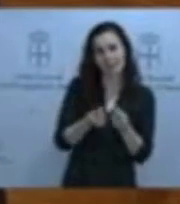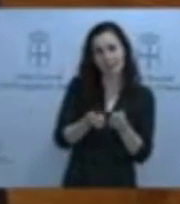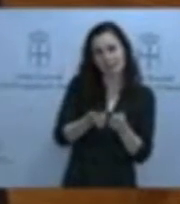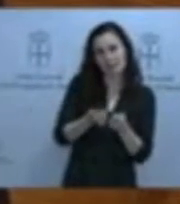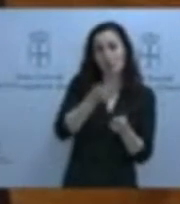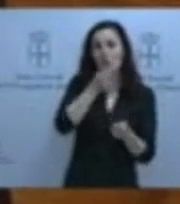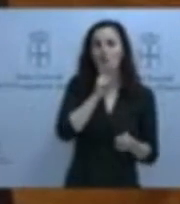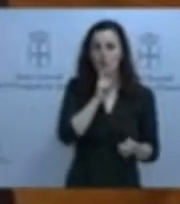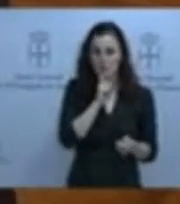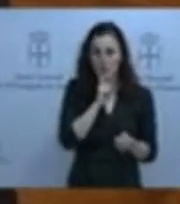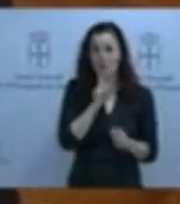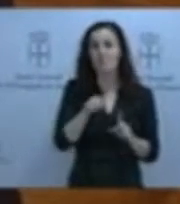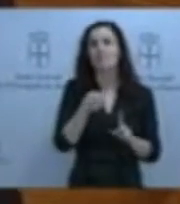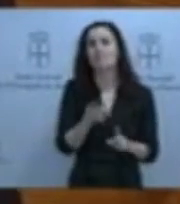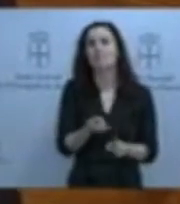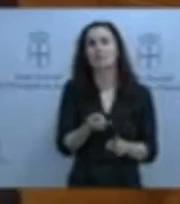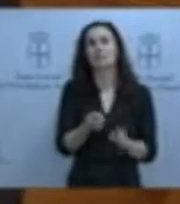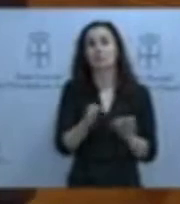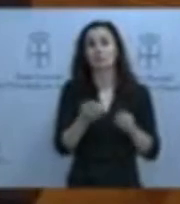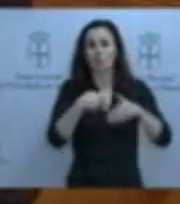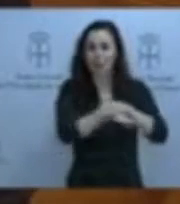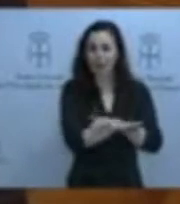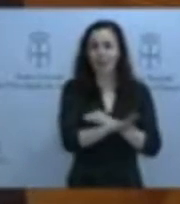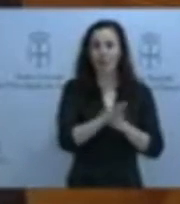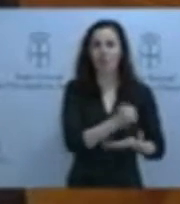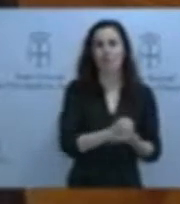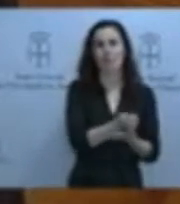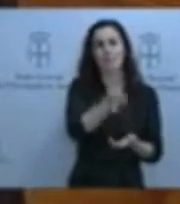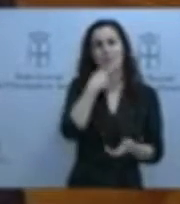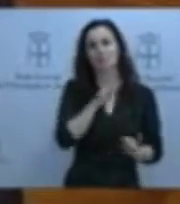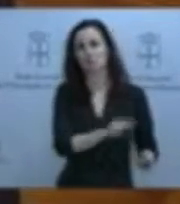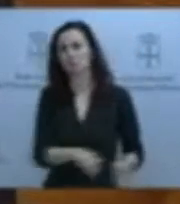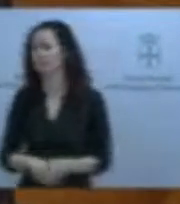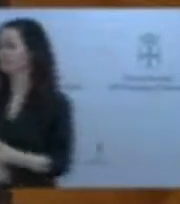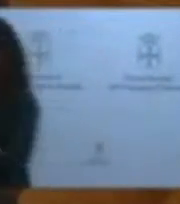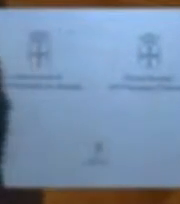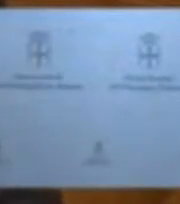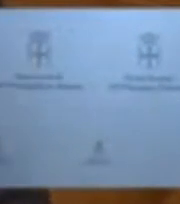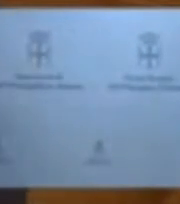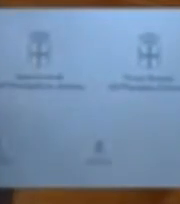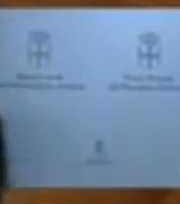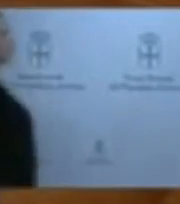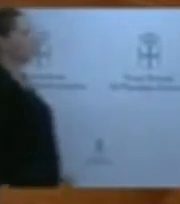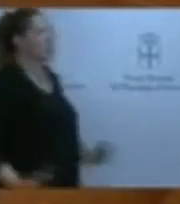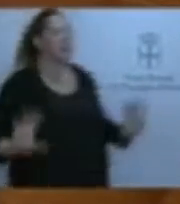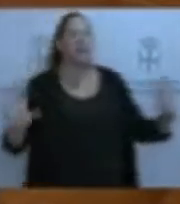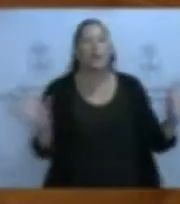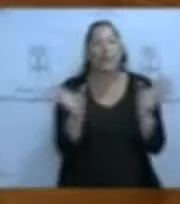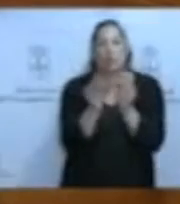también para el correcto almacenaje de los propios fármacos. Resumiendo, que la mejora en la